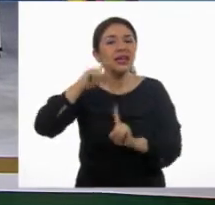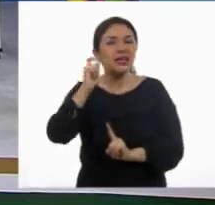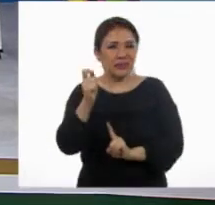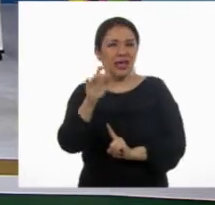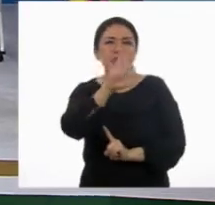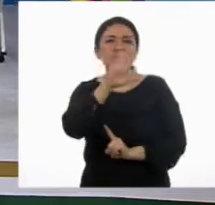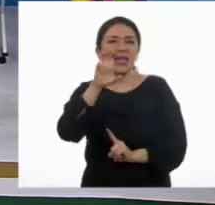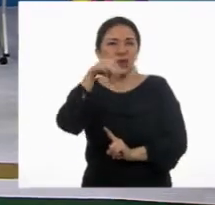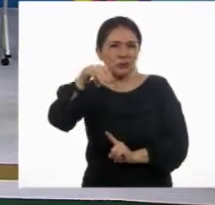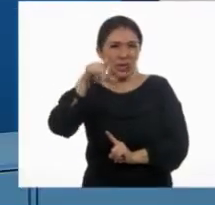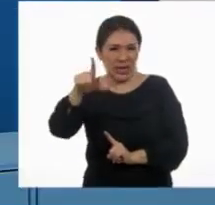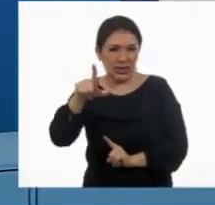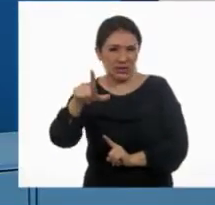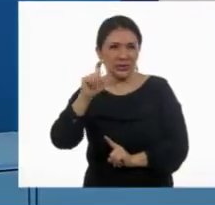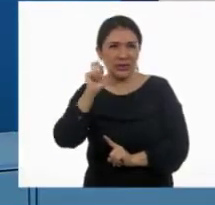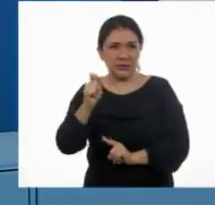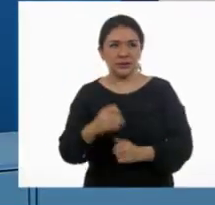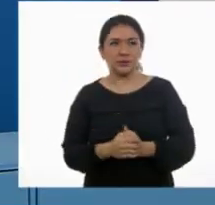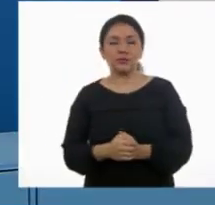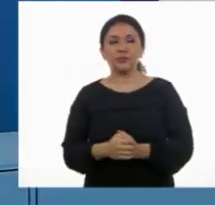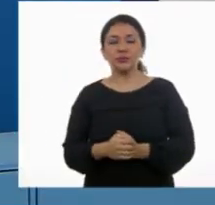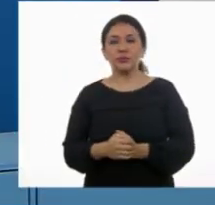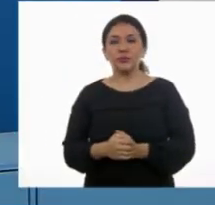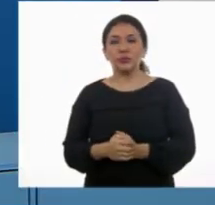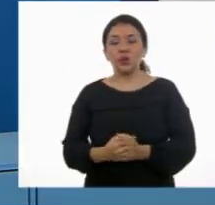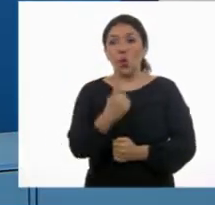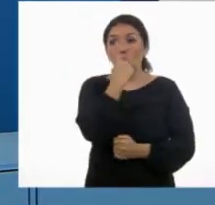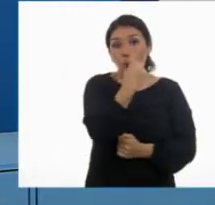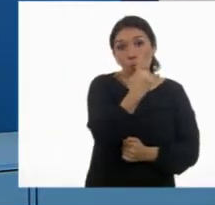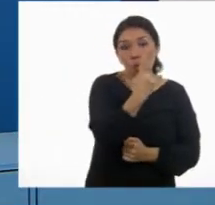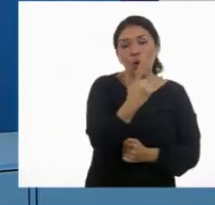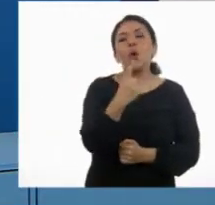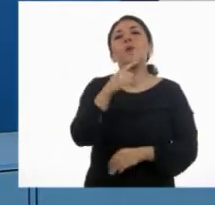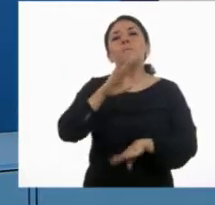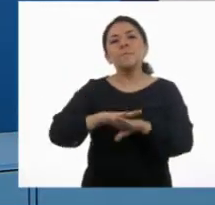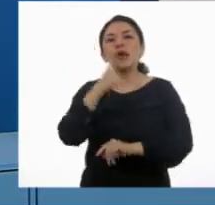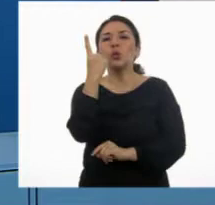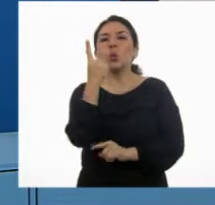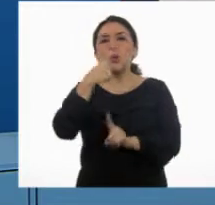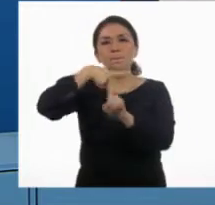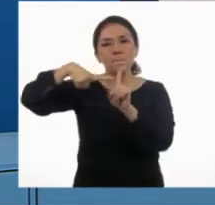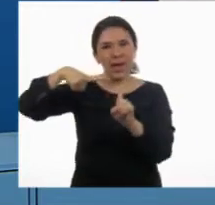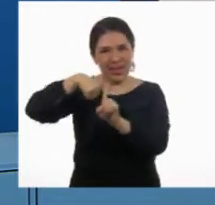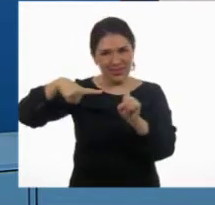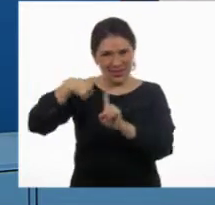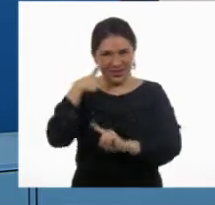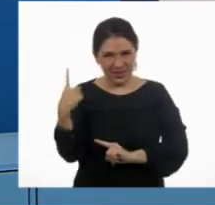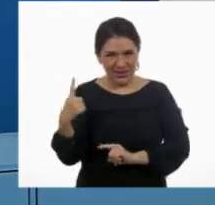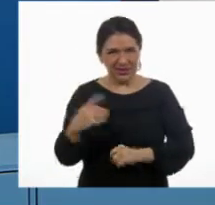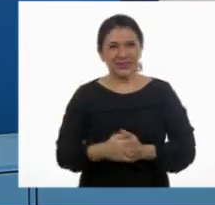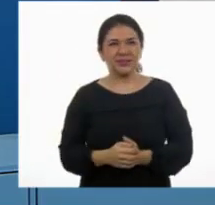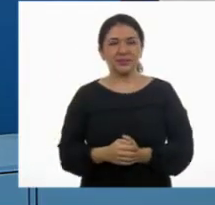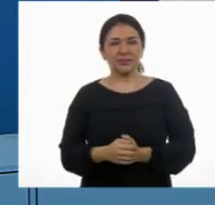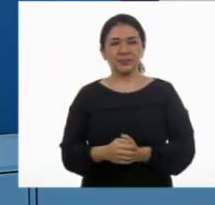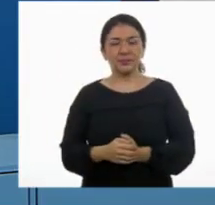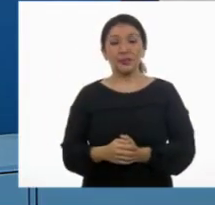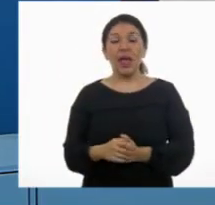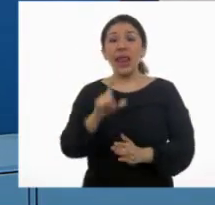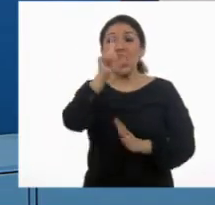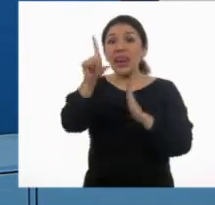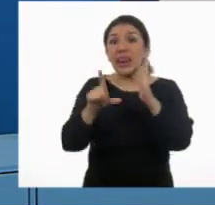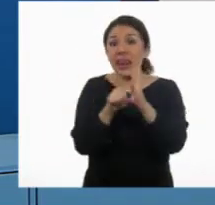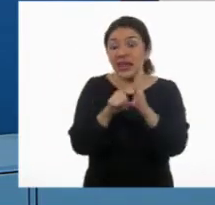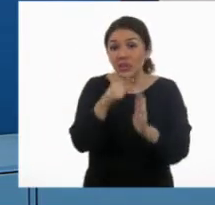500 mililitros, más este medio, un litro y medio. En litros,